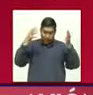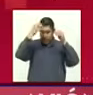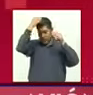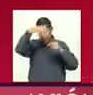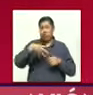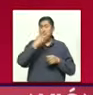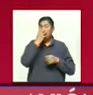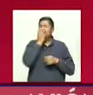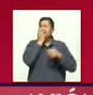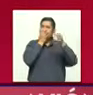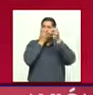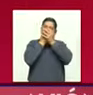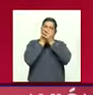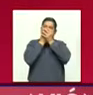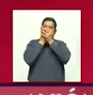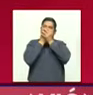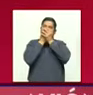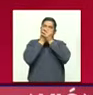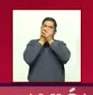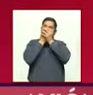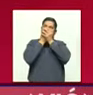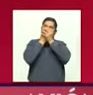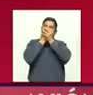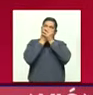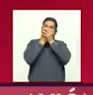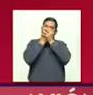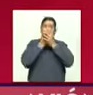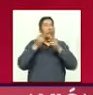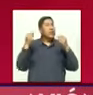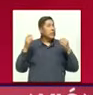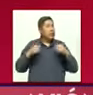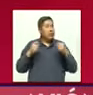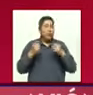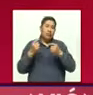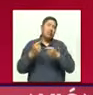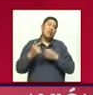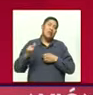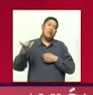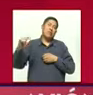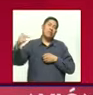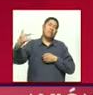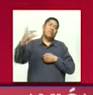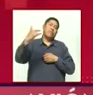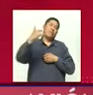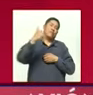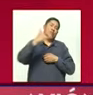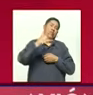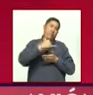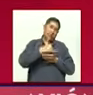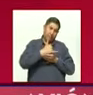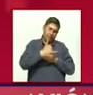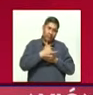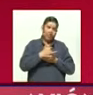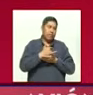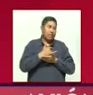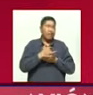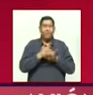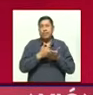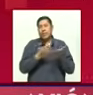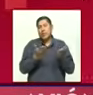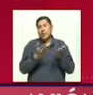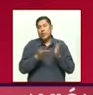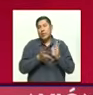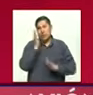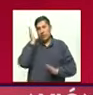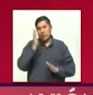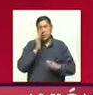cayeron de inmediato las mascarillas de oxígeno con las que tuvieron que volver hasta la plataforma de donde